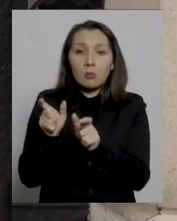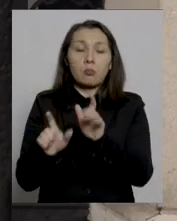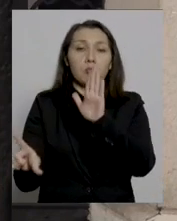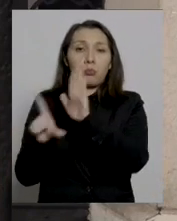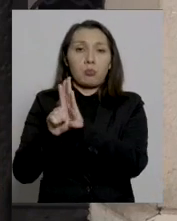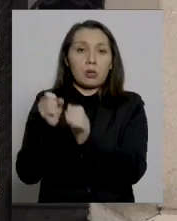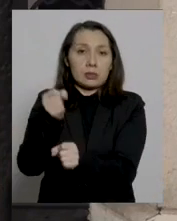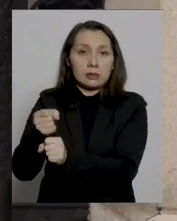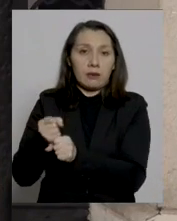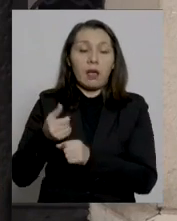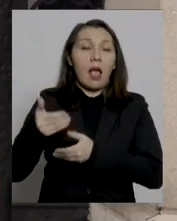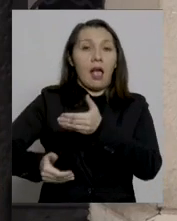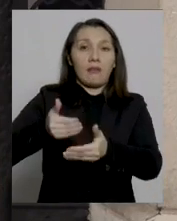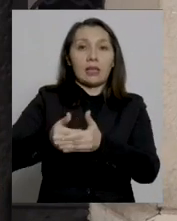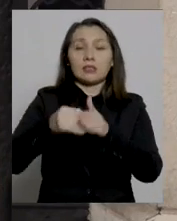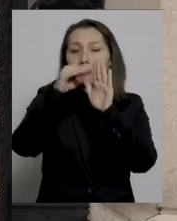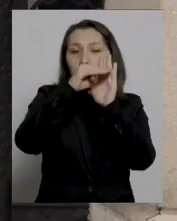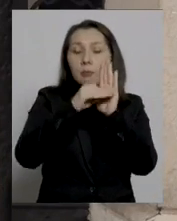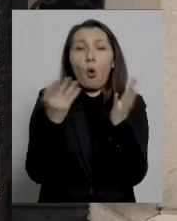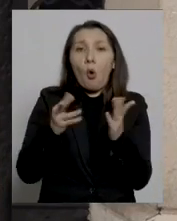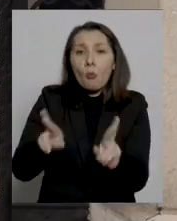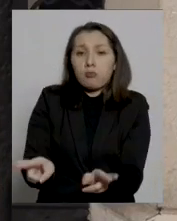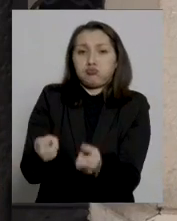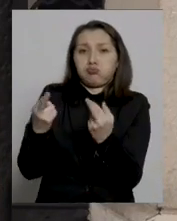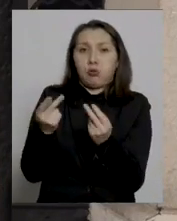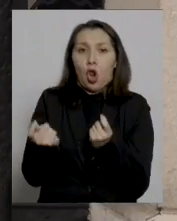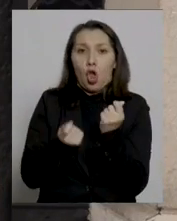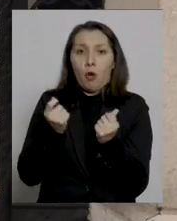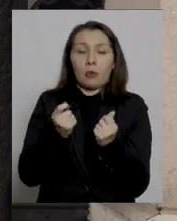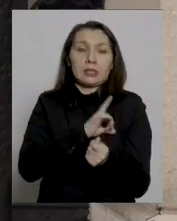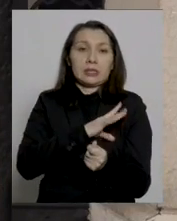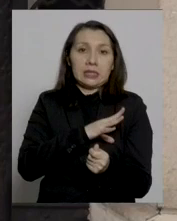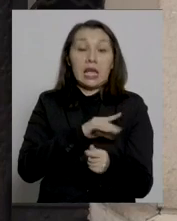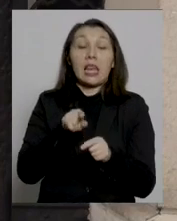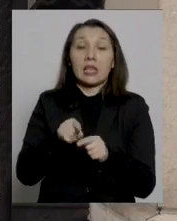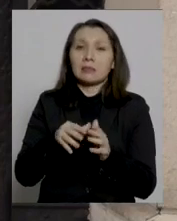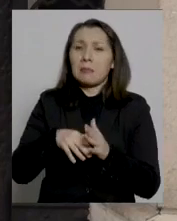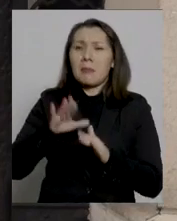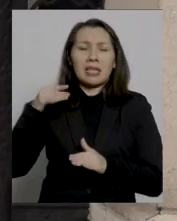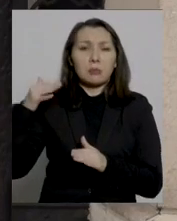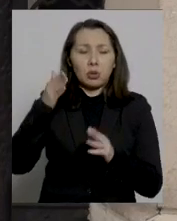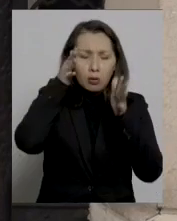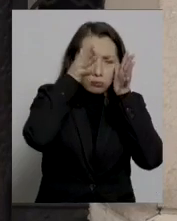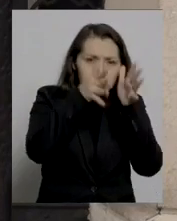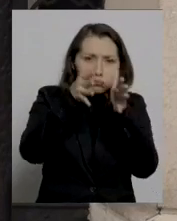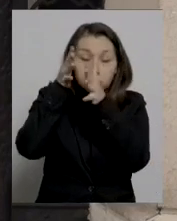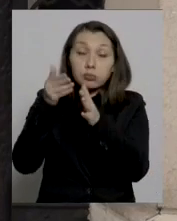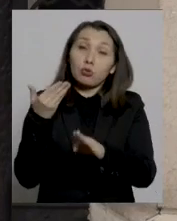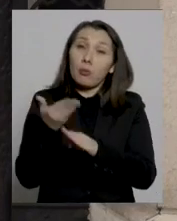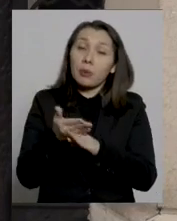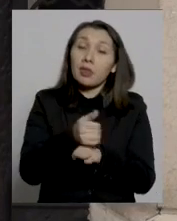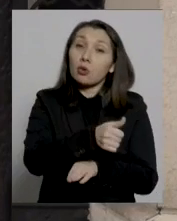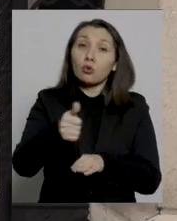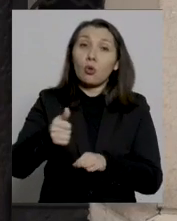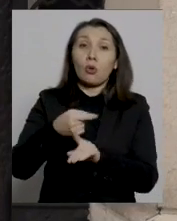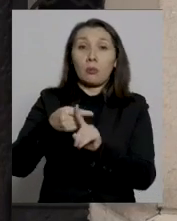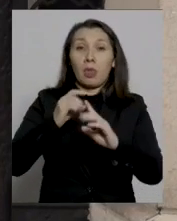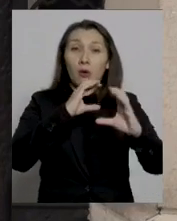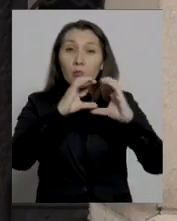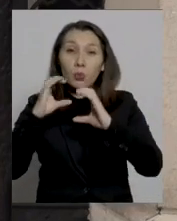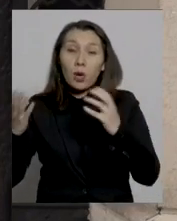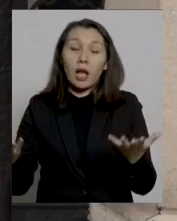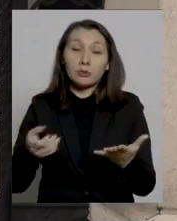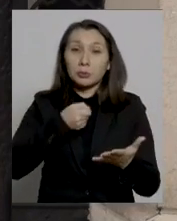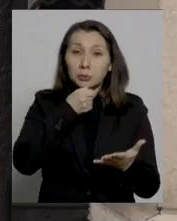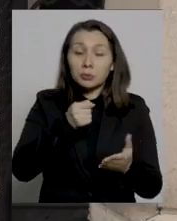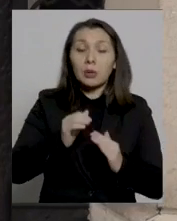otra parte, avanzar en las medidas para la recuperación económica. Esas son las dos grandes prioridades hoy día. Entonces, yo le pido a todos, a los medios,